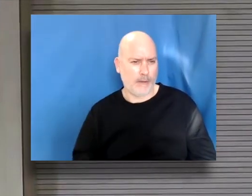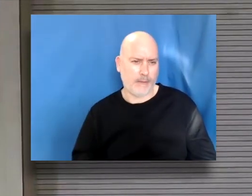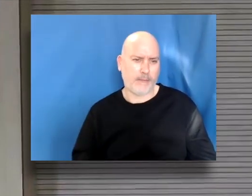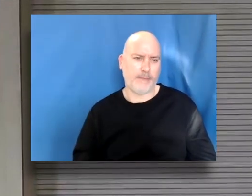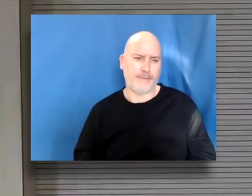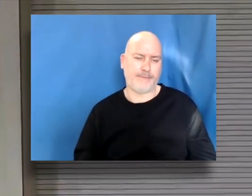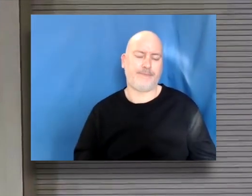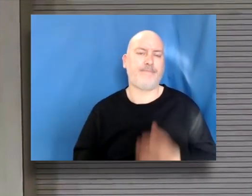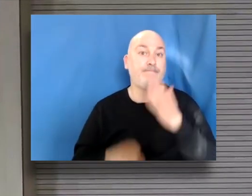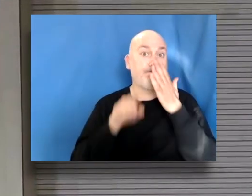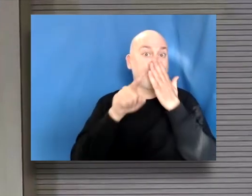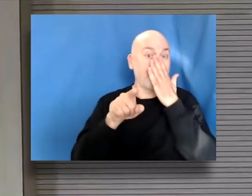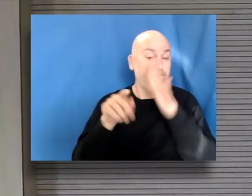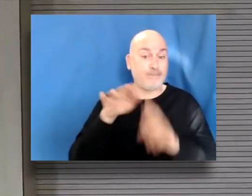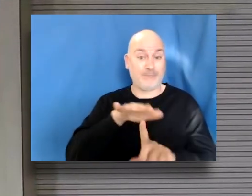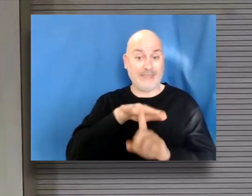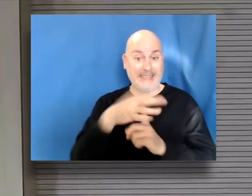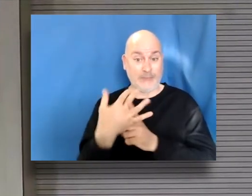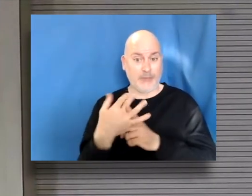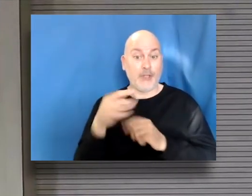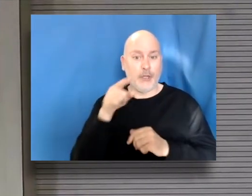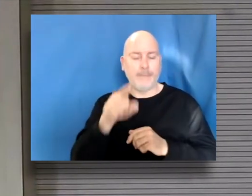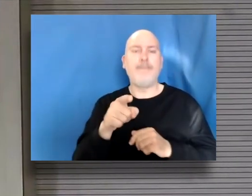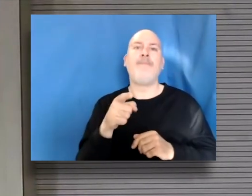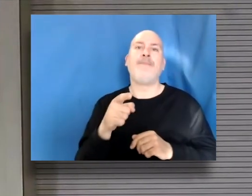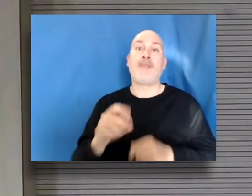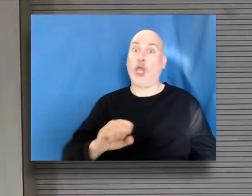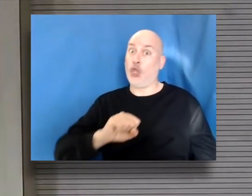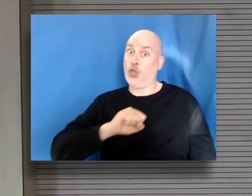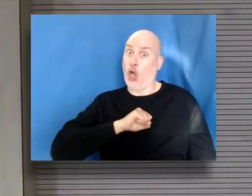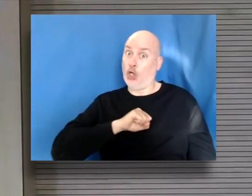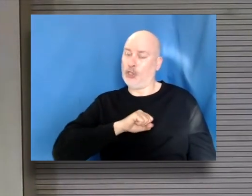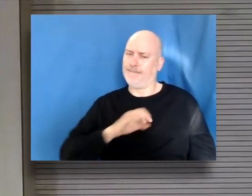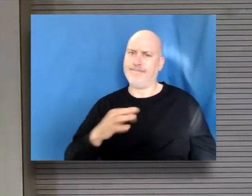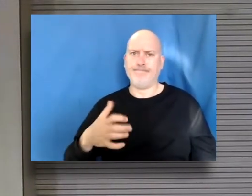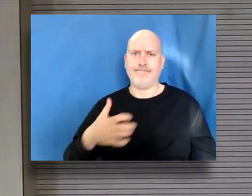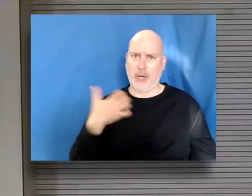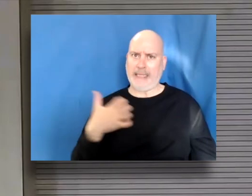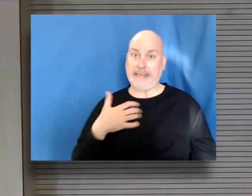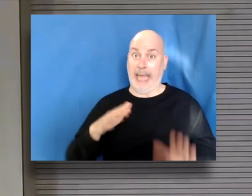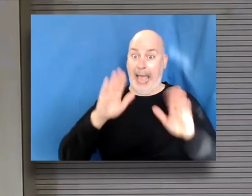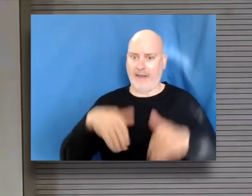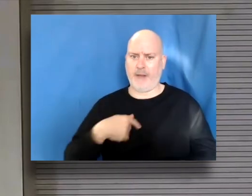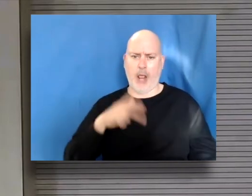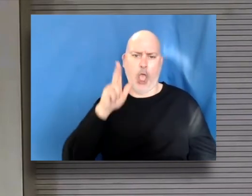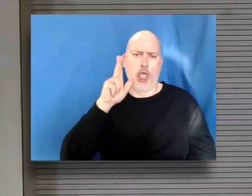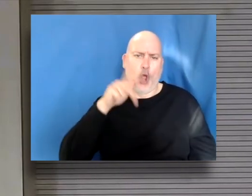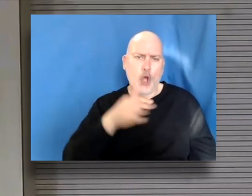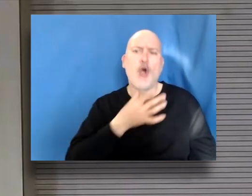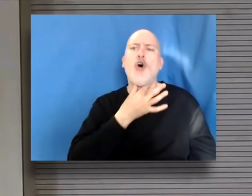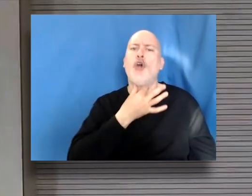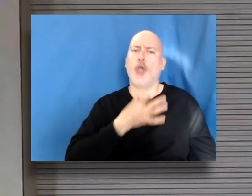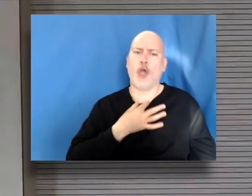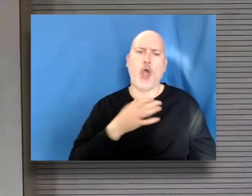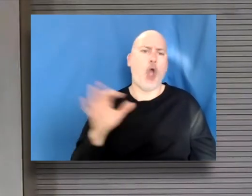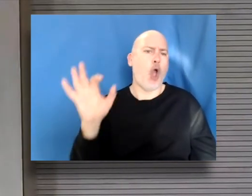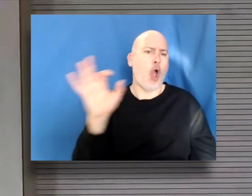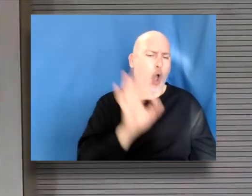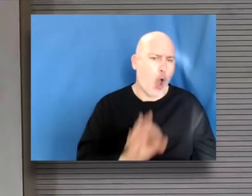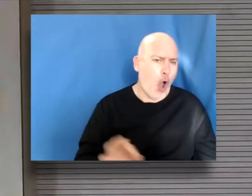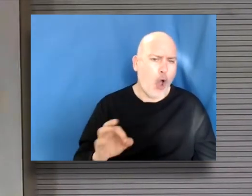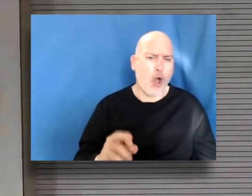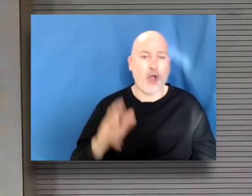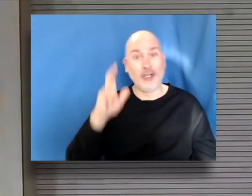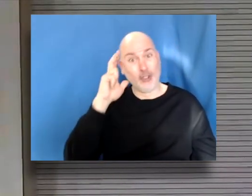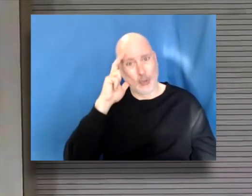En estos casos sí que aconsejaríamos, si la tos es tan molesta que provoca dolor de garganta o que dificulta mucho el